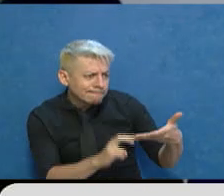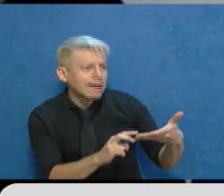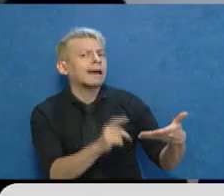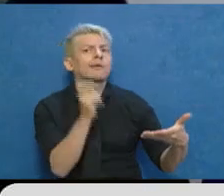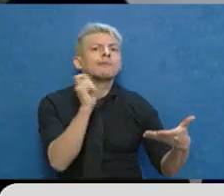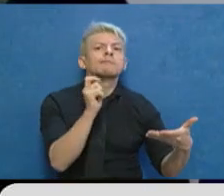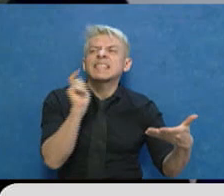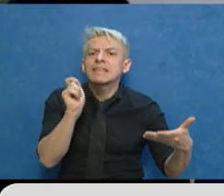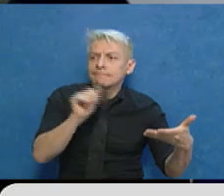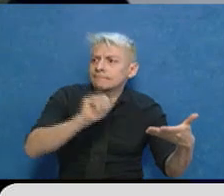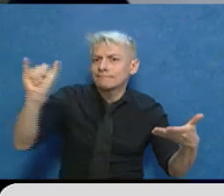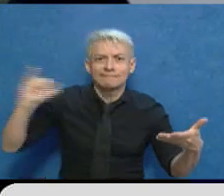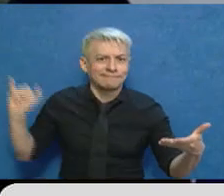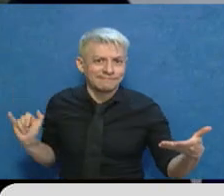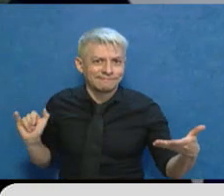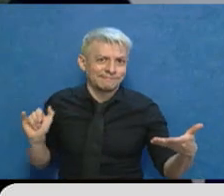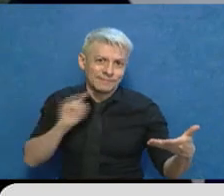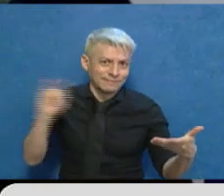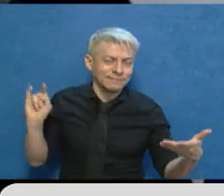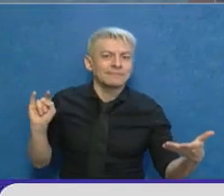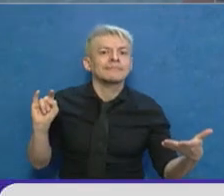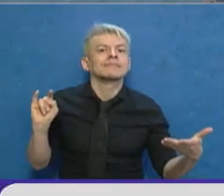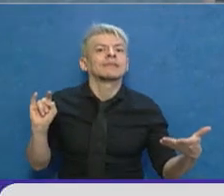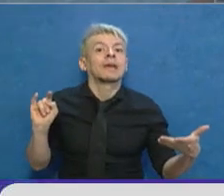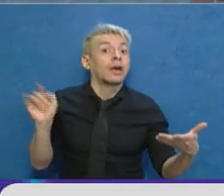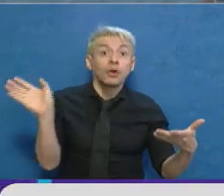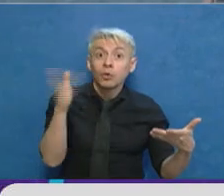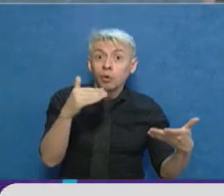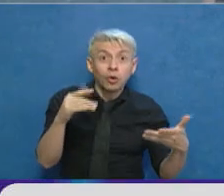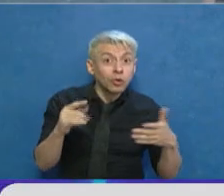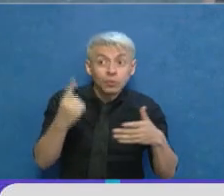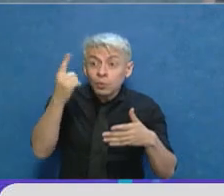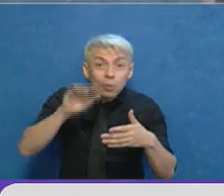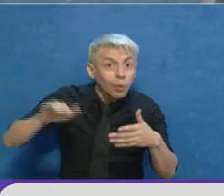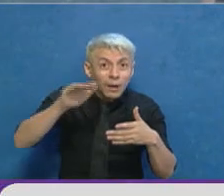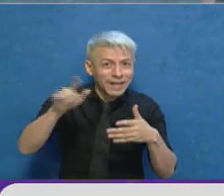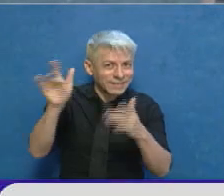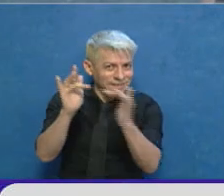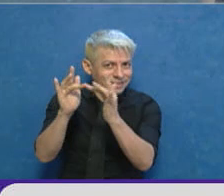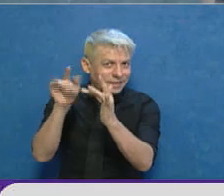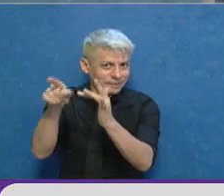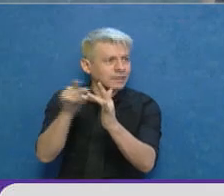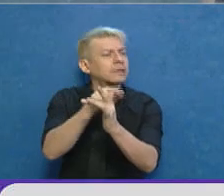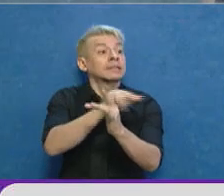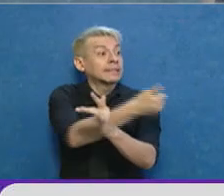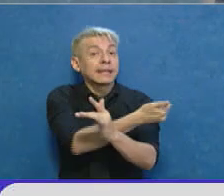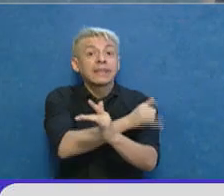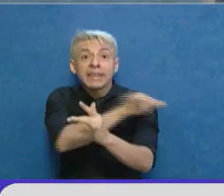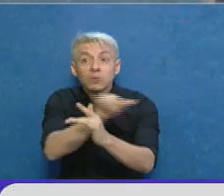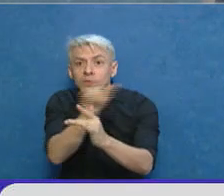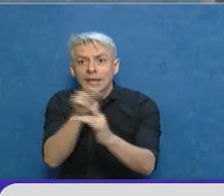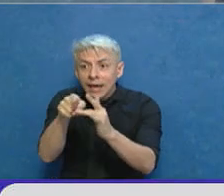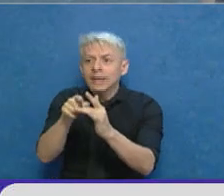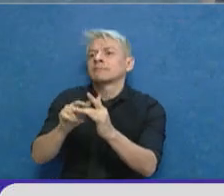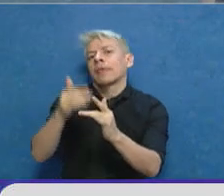derivarlas. Todo se va a concentrar allí y ahí lo van a ir derivando entonces para agilizar también. Exactamente,